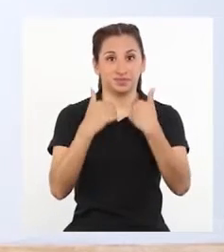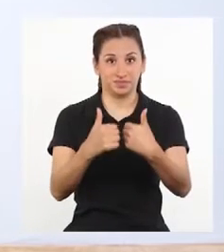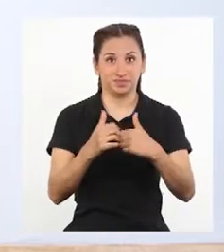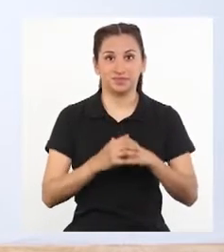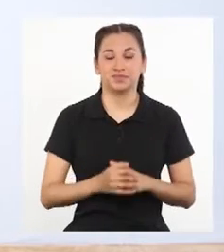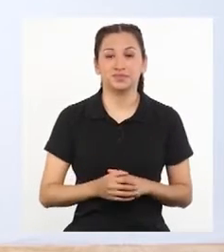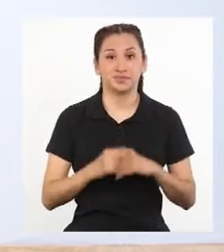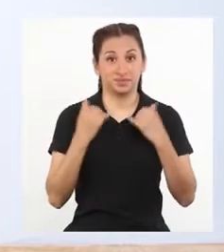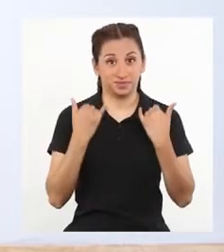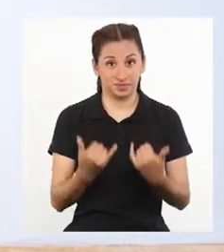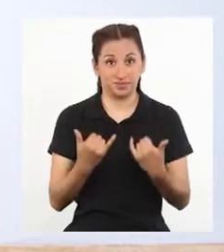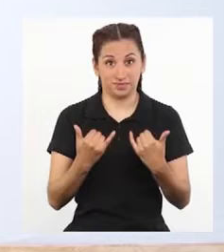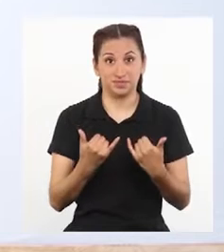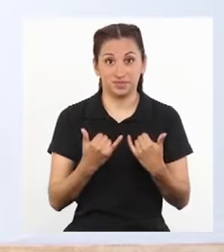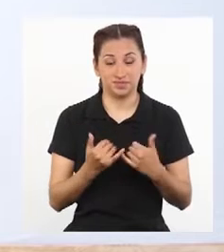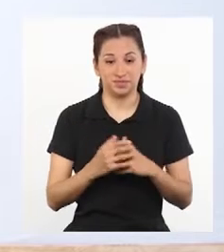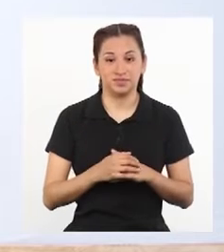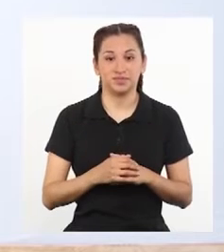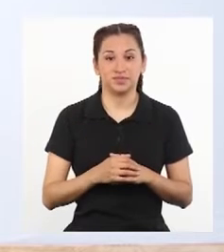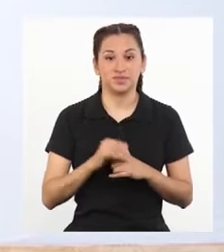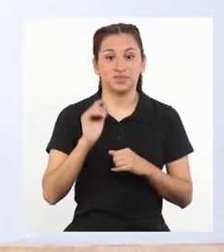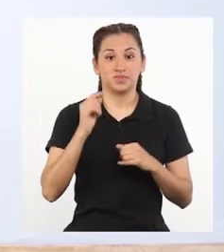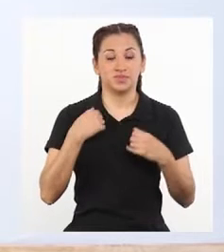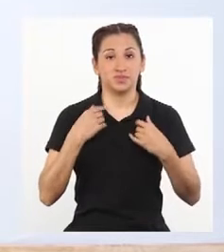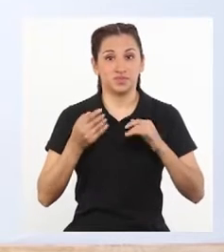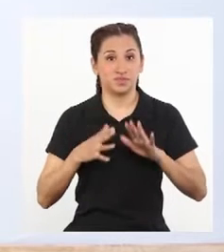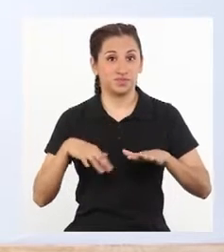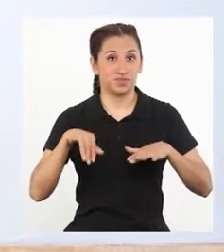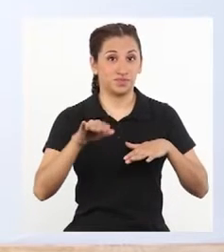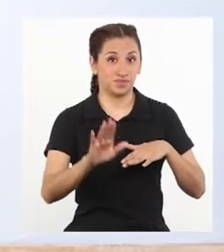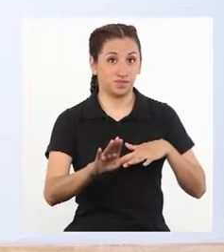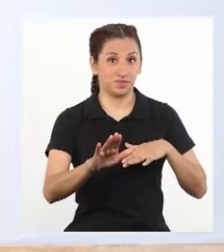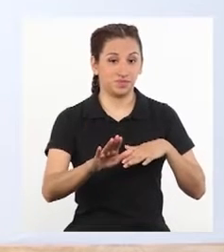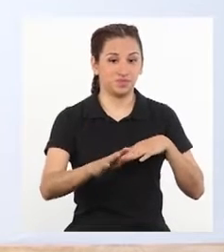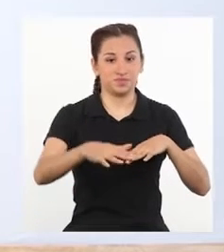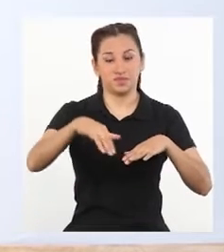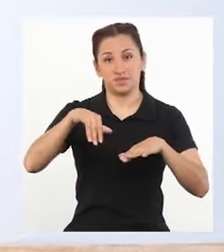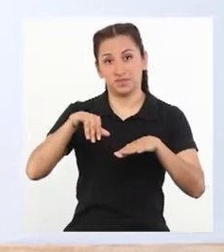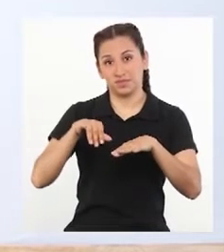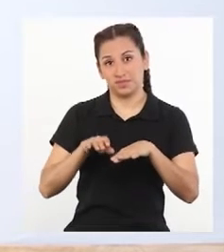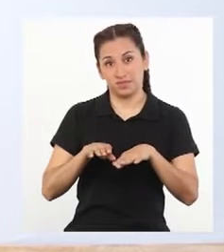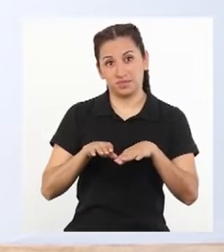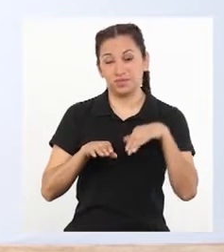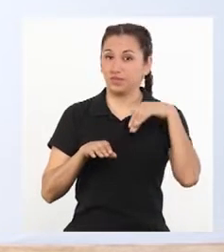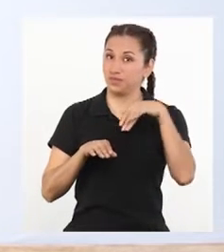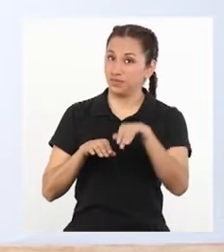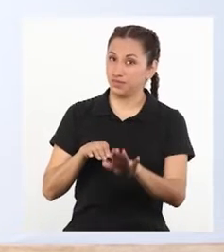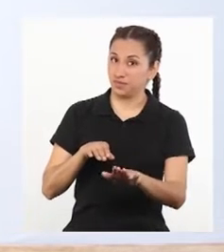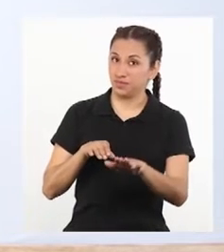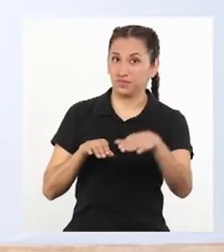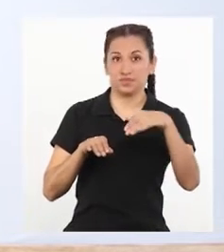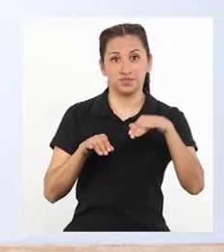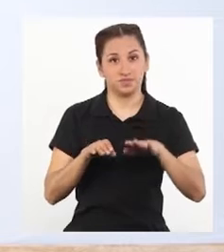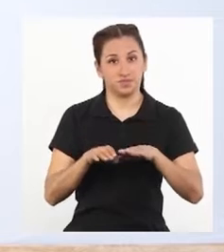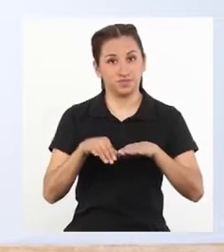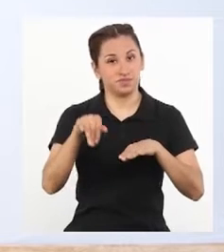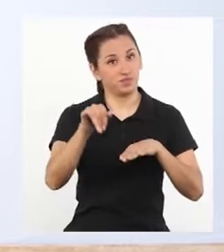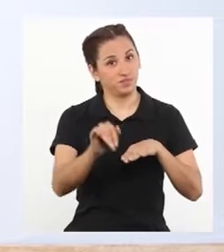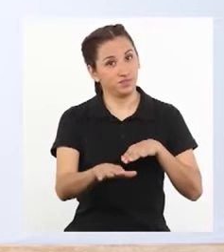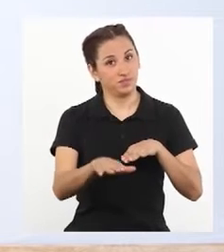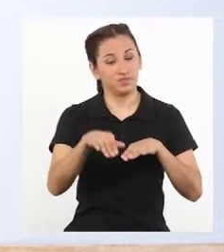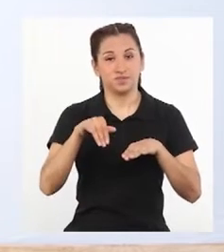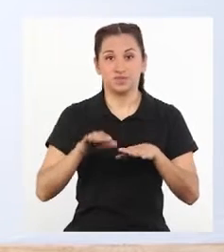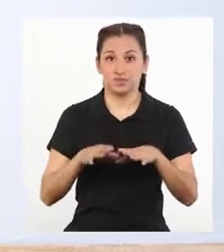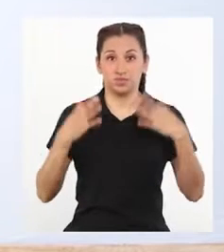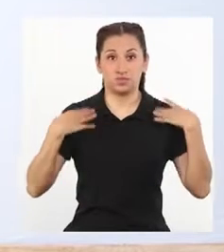Muy bien, ahora voy a colocar pierna adelante, regresa, adelante, regresa, quebrando